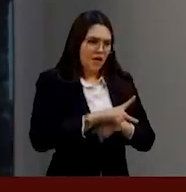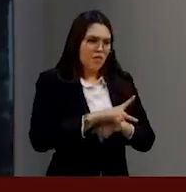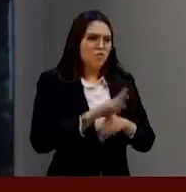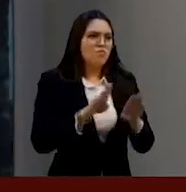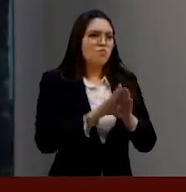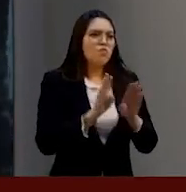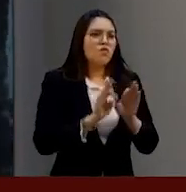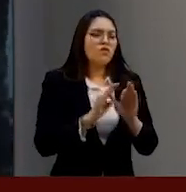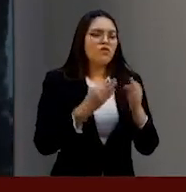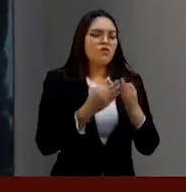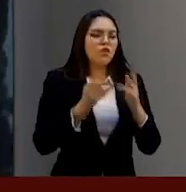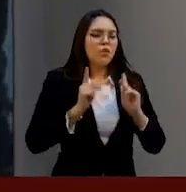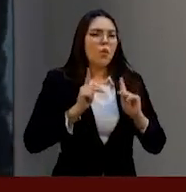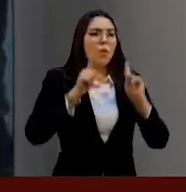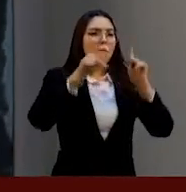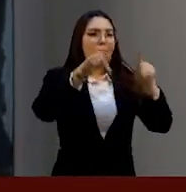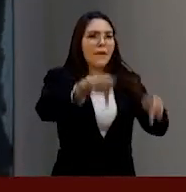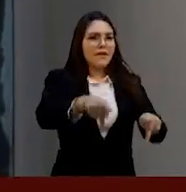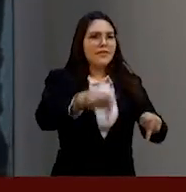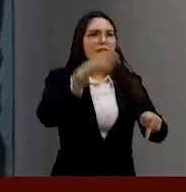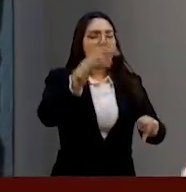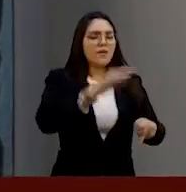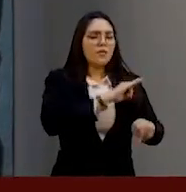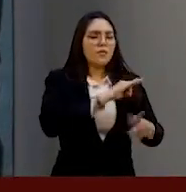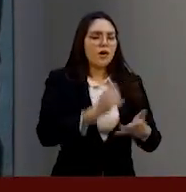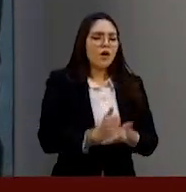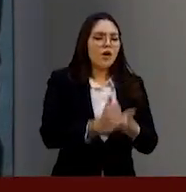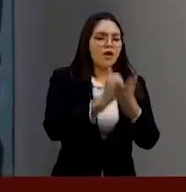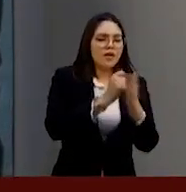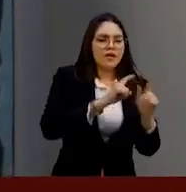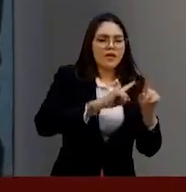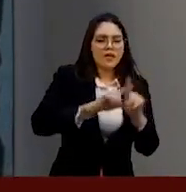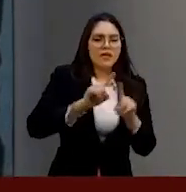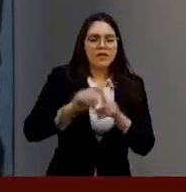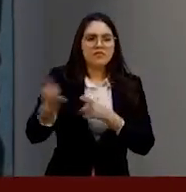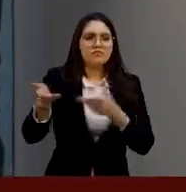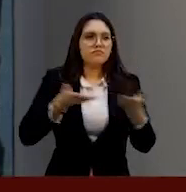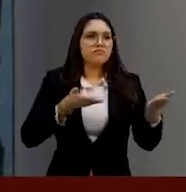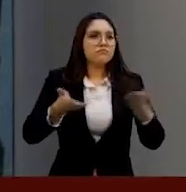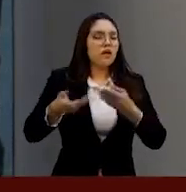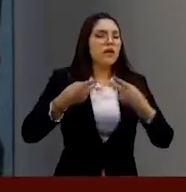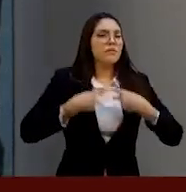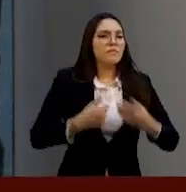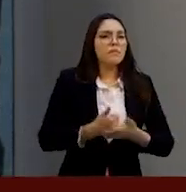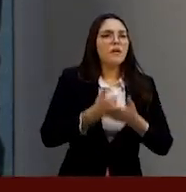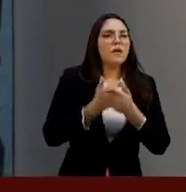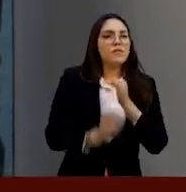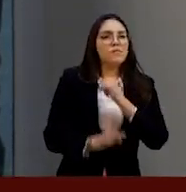un país que permita dialogar a las partes en conflicto,